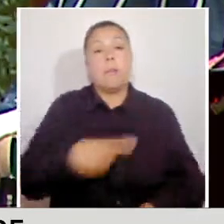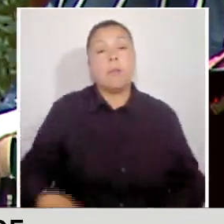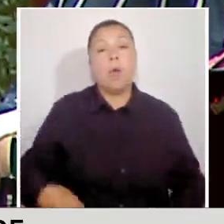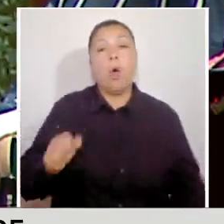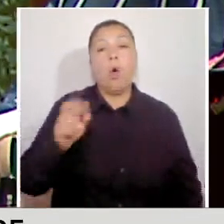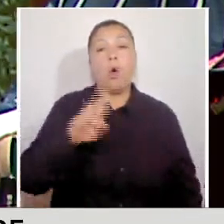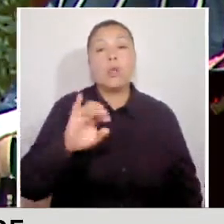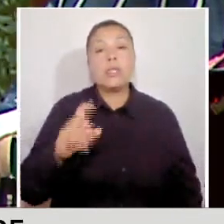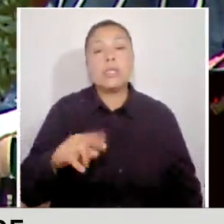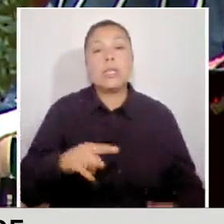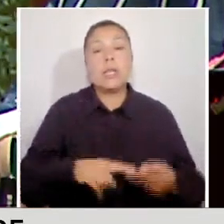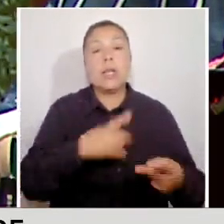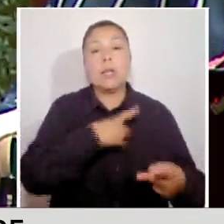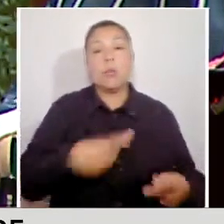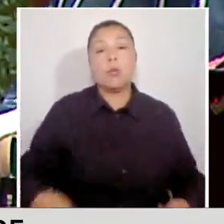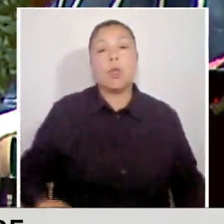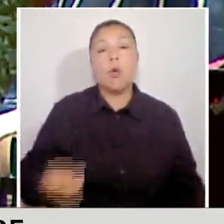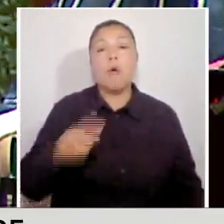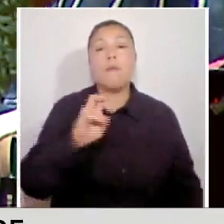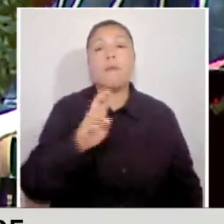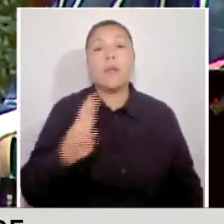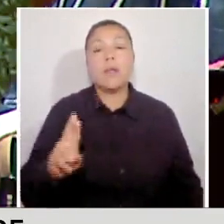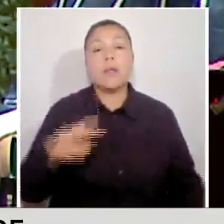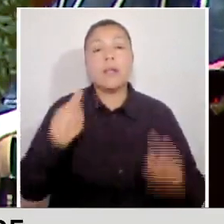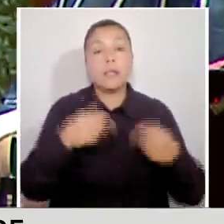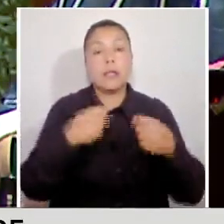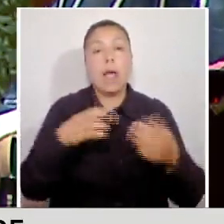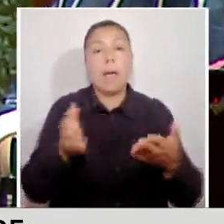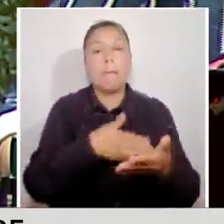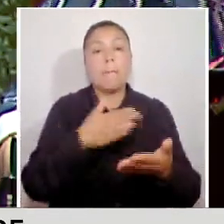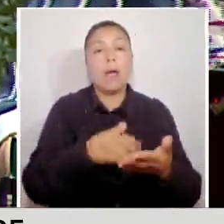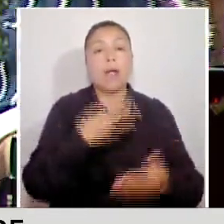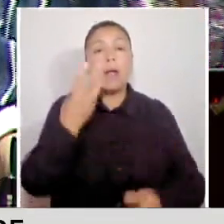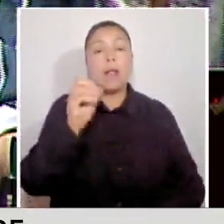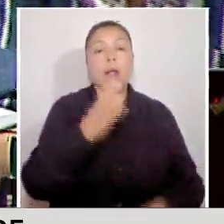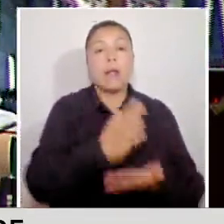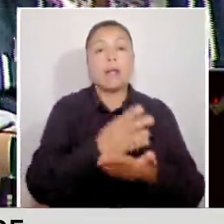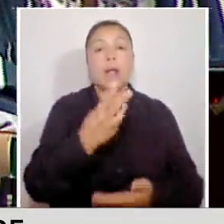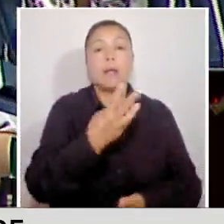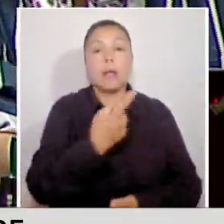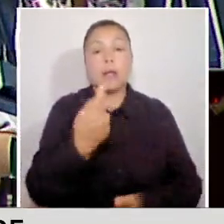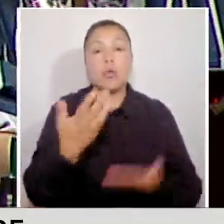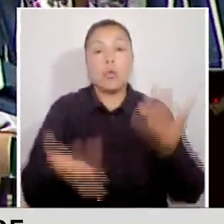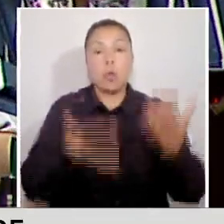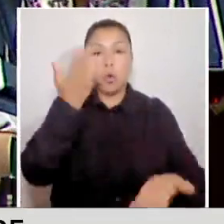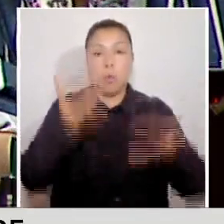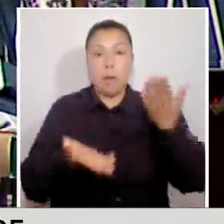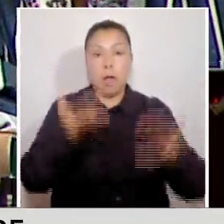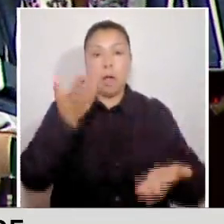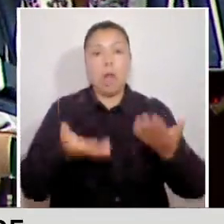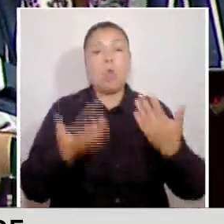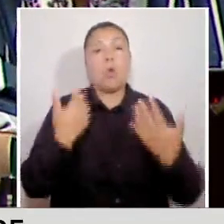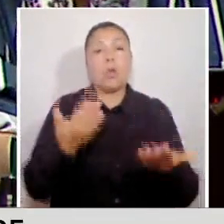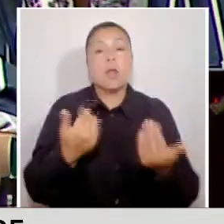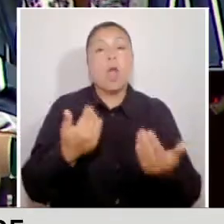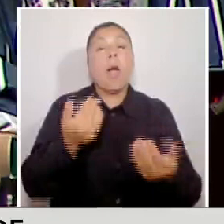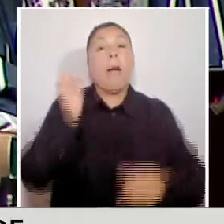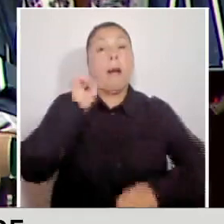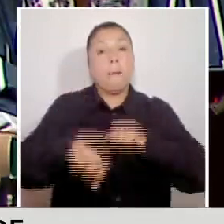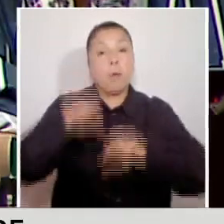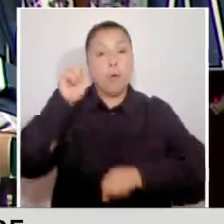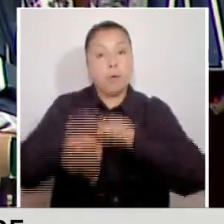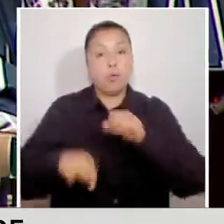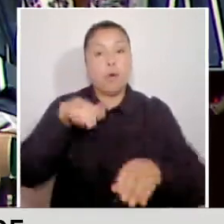diputado Gonzalo vinter que consta en las páginas 30 a 31 del Comparado y que requiere para su aprobación del voto